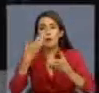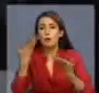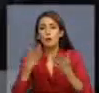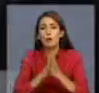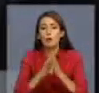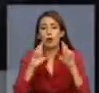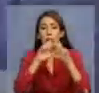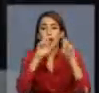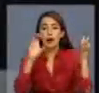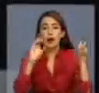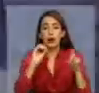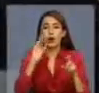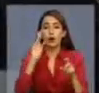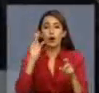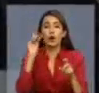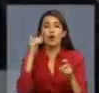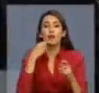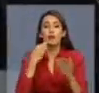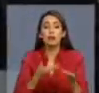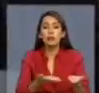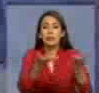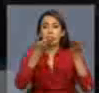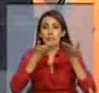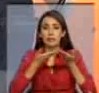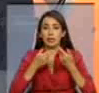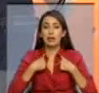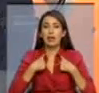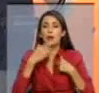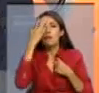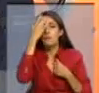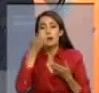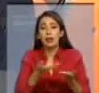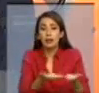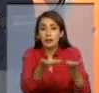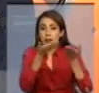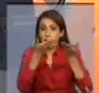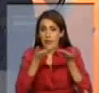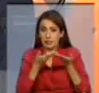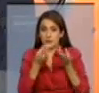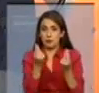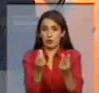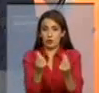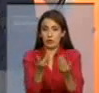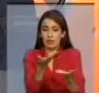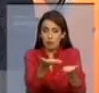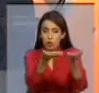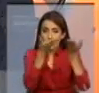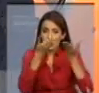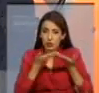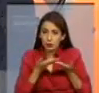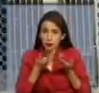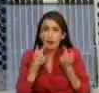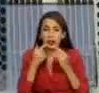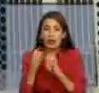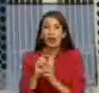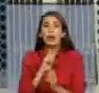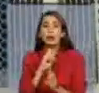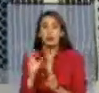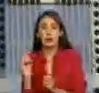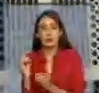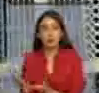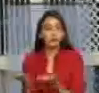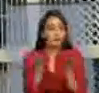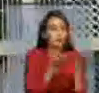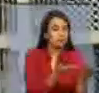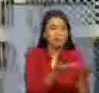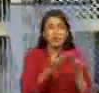Odebrecht, esta vez por el presunto delito de cohecho. El cohecho por el dinero pedido o recibido a través del señor Rivera. Así también la fiscalía